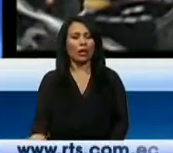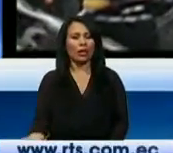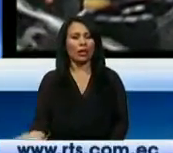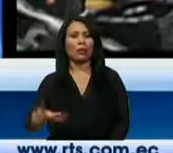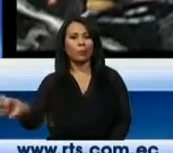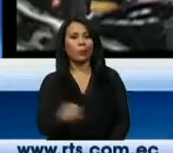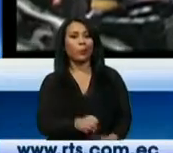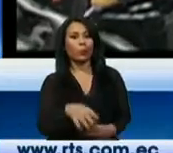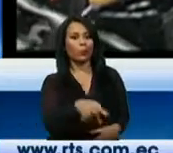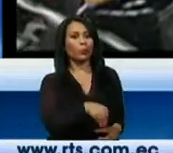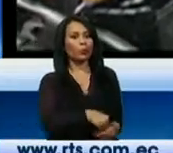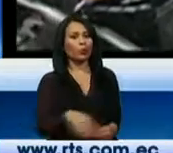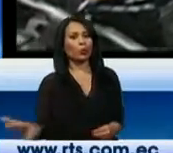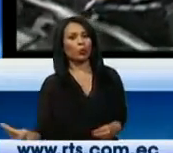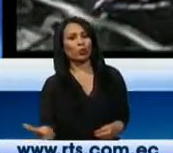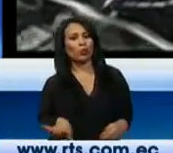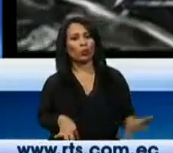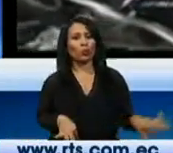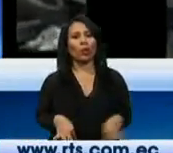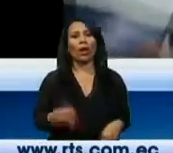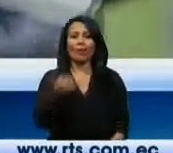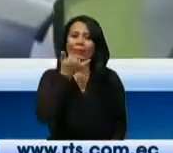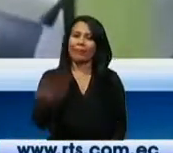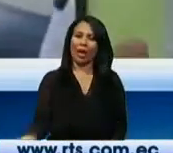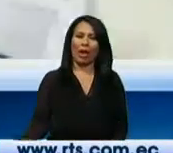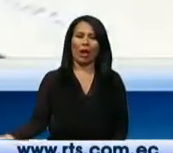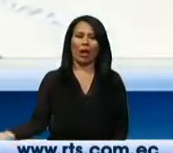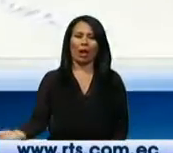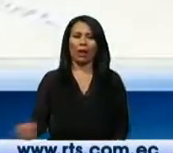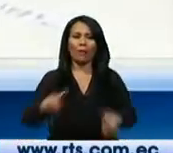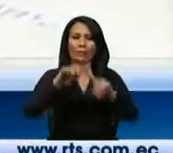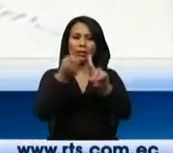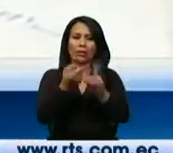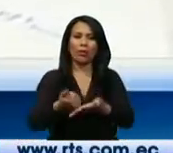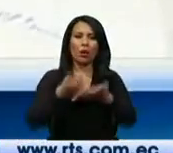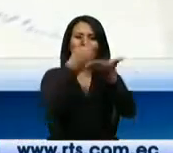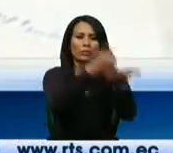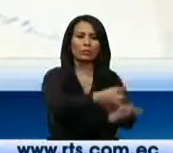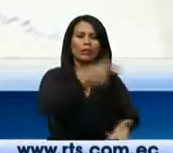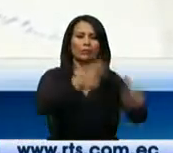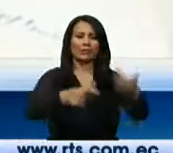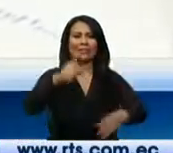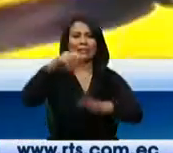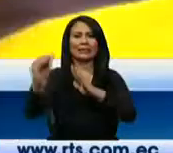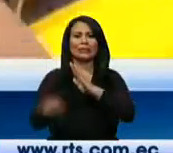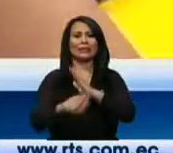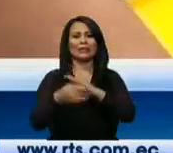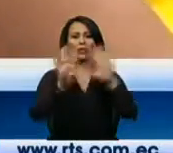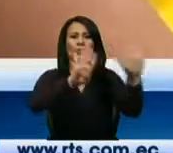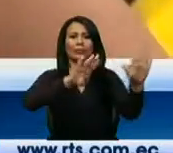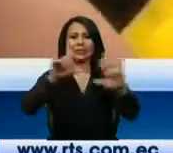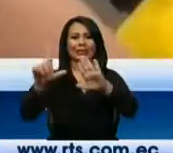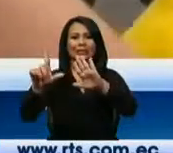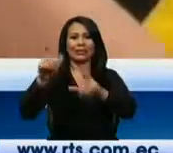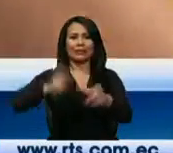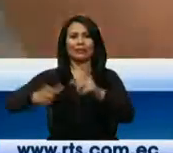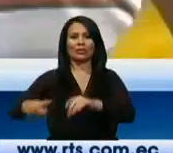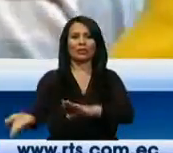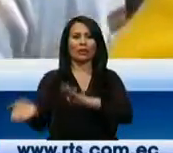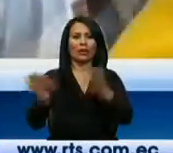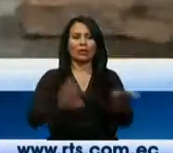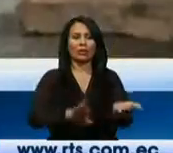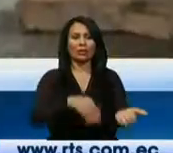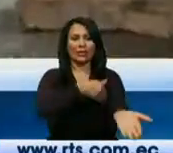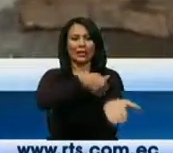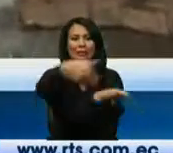sustraerse cualquier cosita que esté por ahí botada. Con este accidente suman 97 las personas fallecidas a causa de accidentes